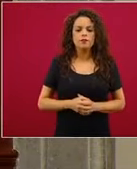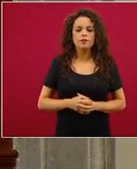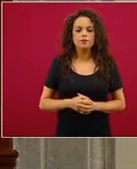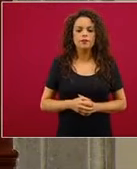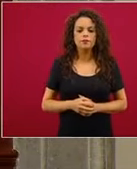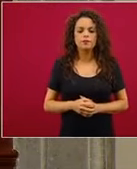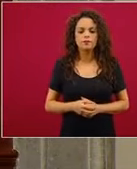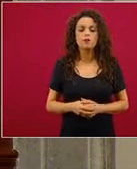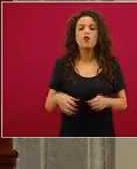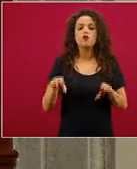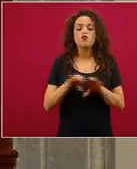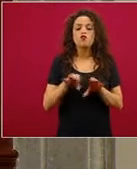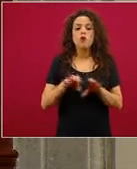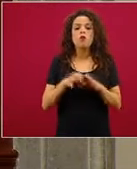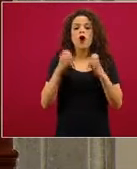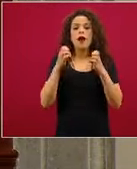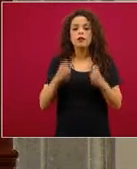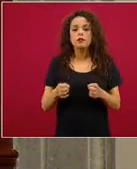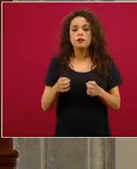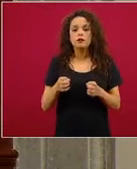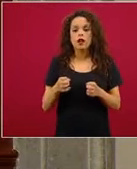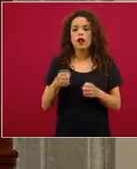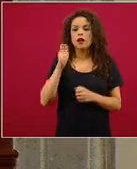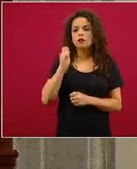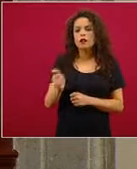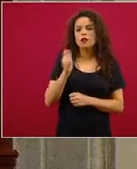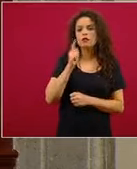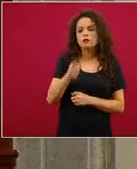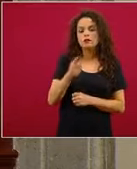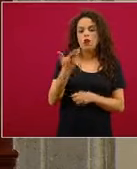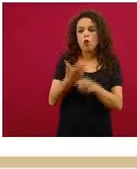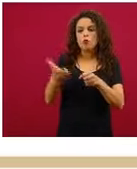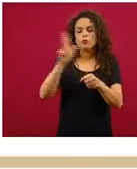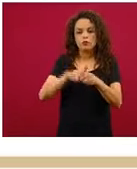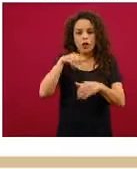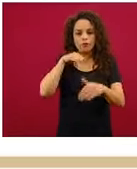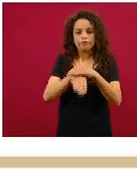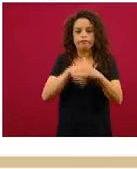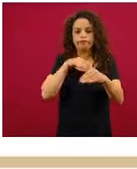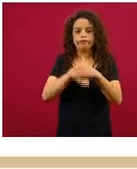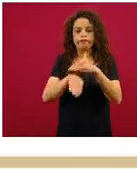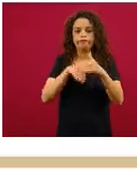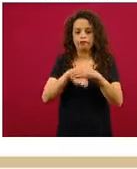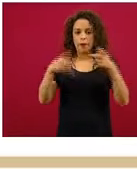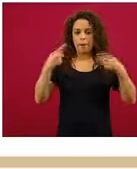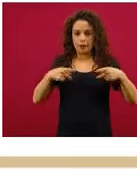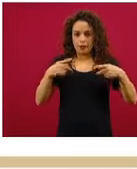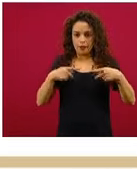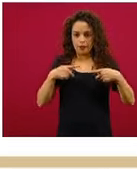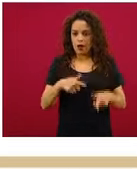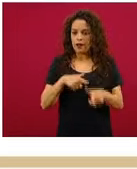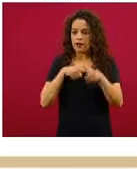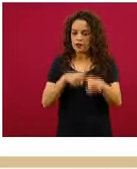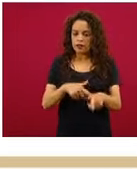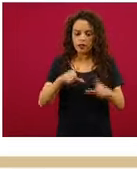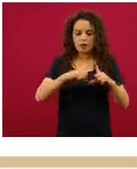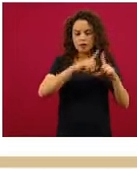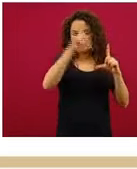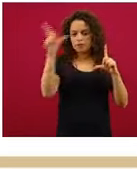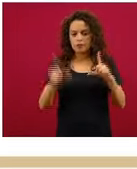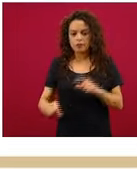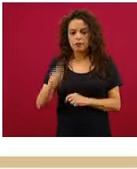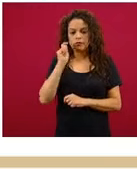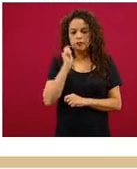tendencia, es decir, cómo está el comportamiento de las hospitalizaciones. Seguimos teniendo el dato nacional de la